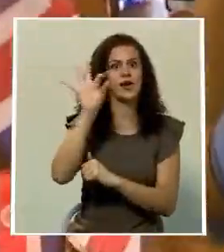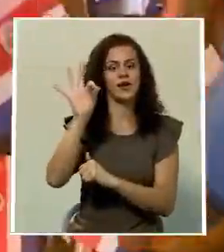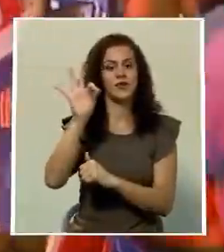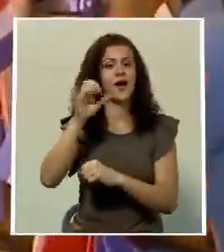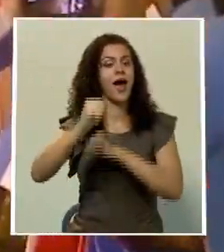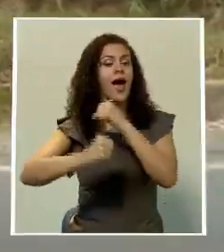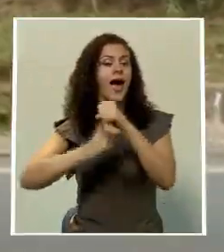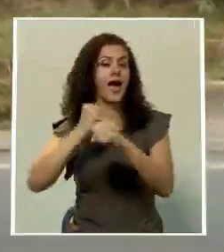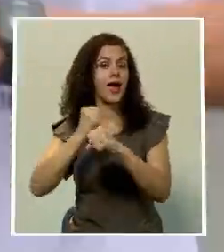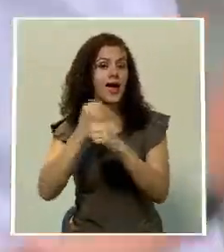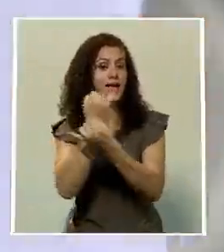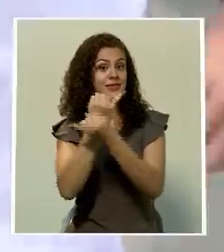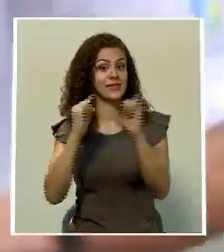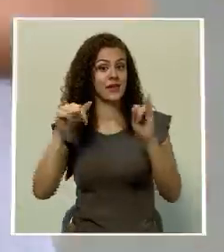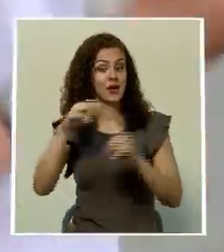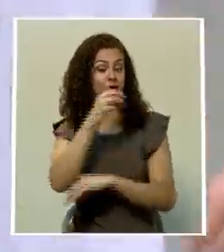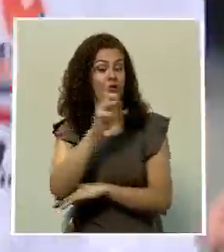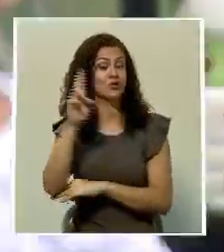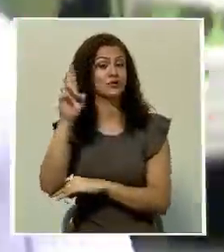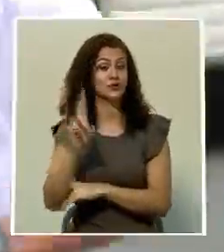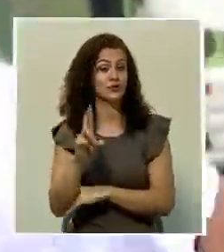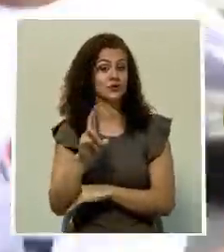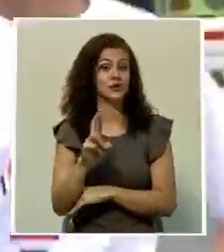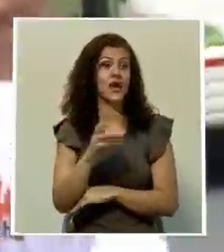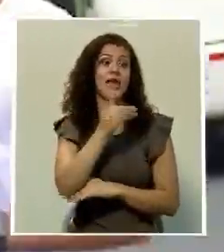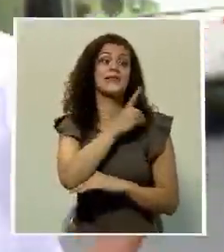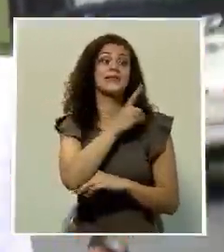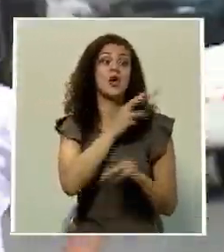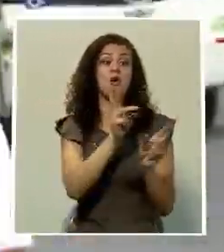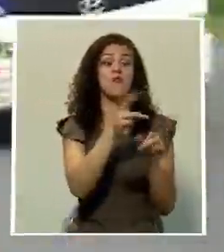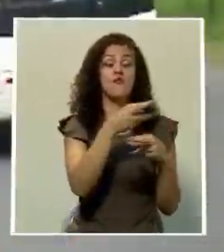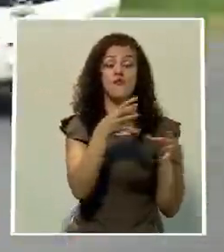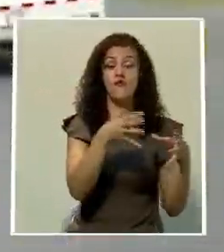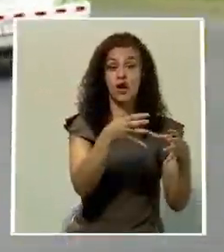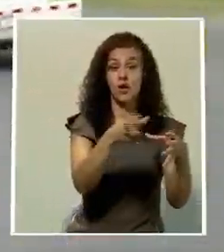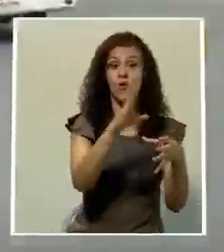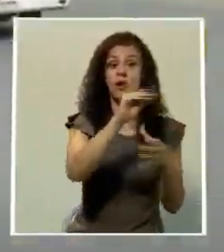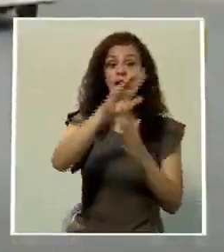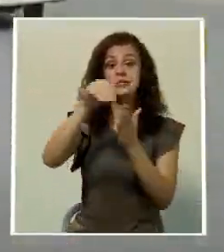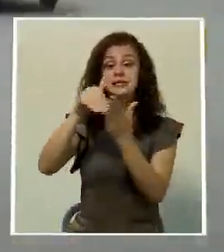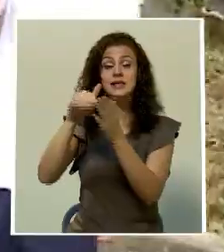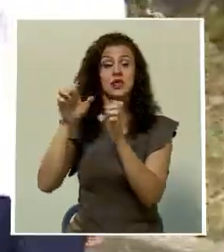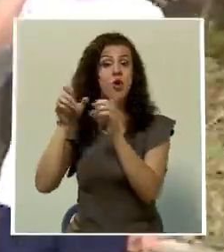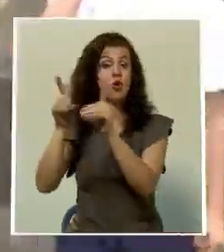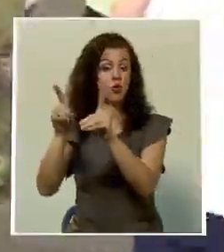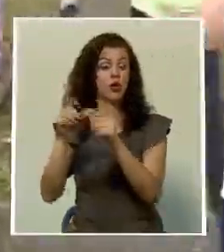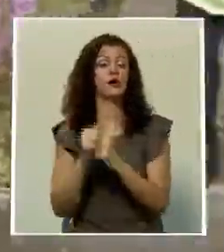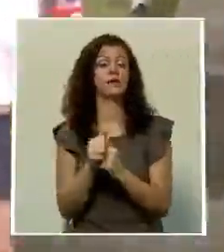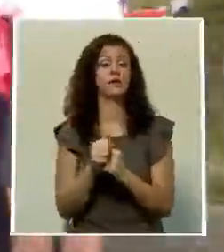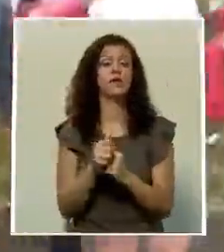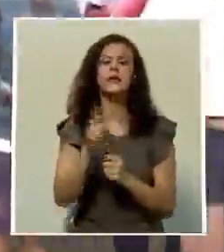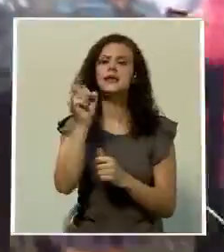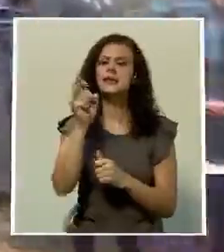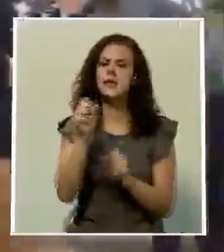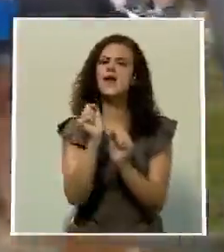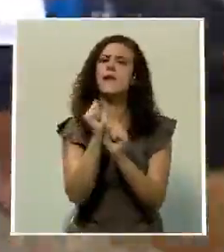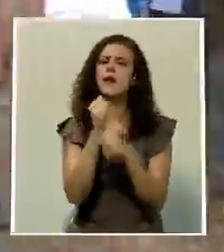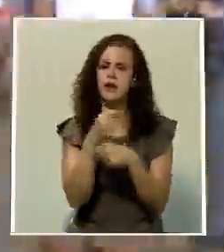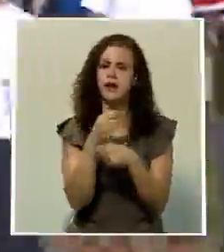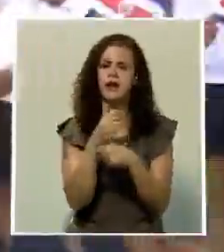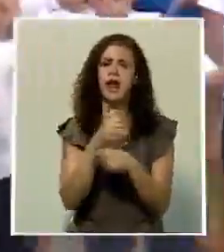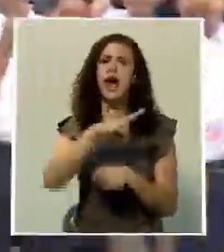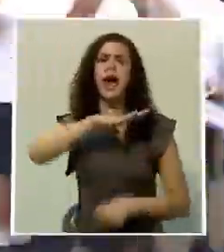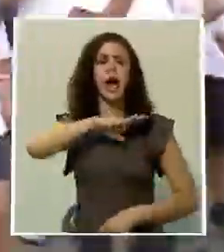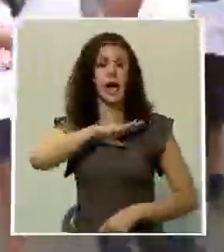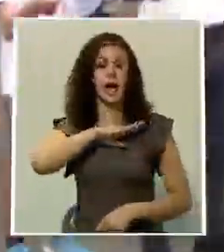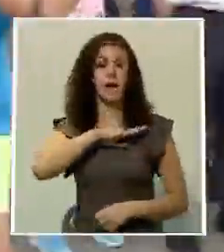199 aniversario de la independencia, las direcciones regionales y los centros educativos deben realizar